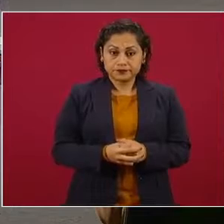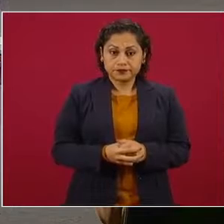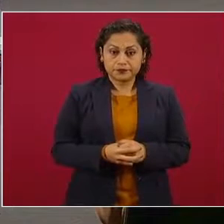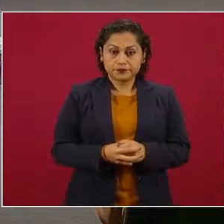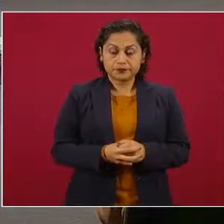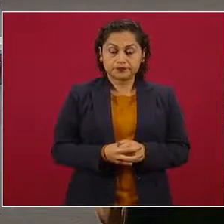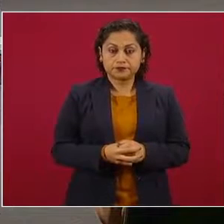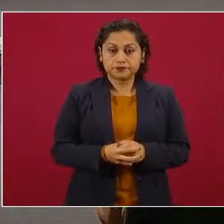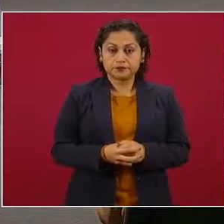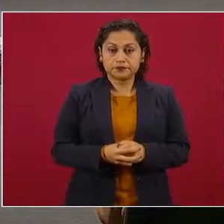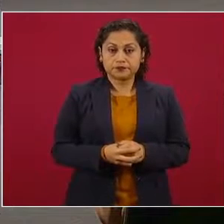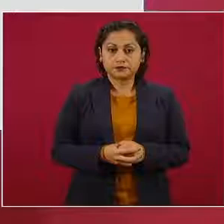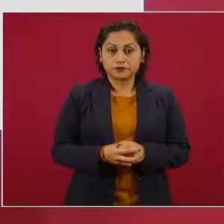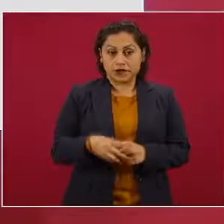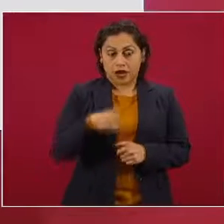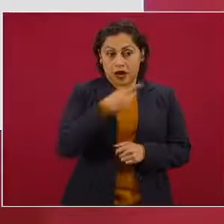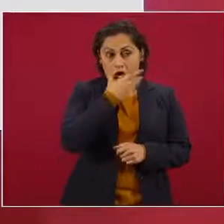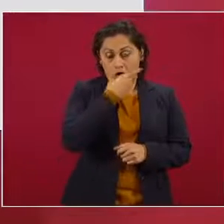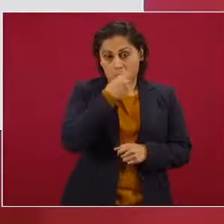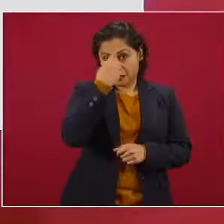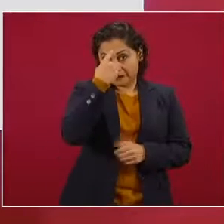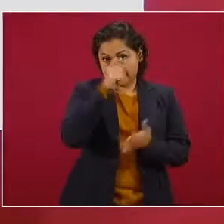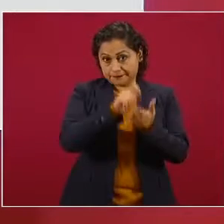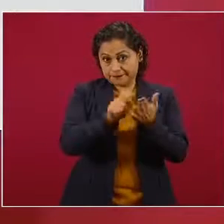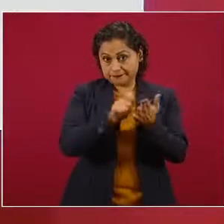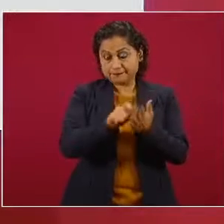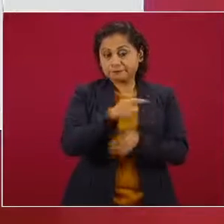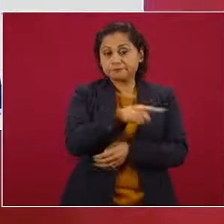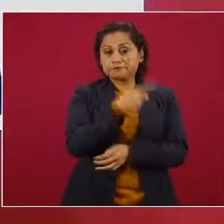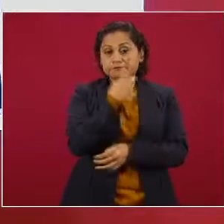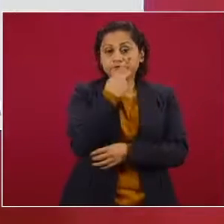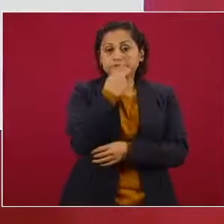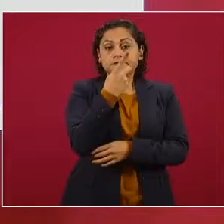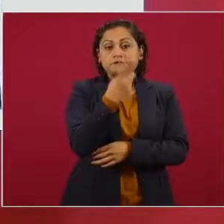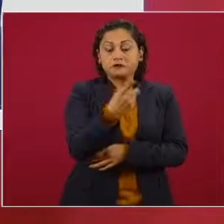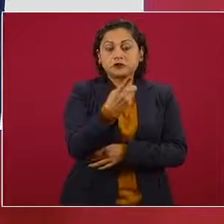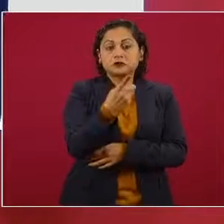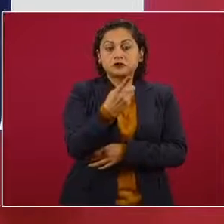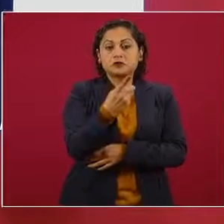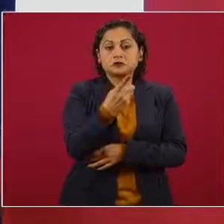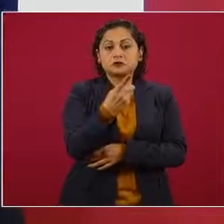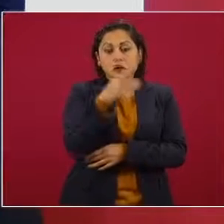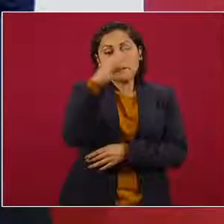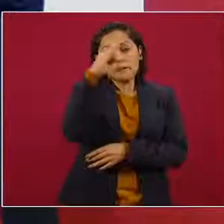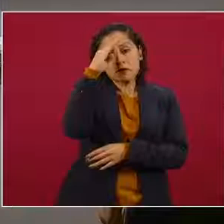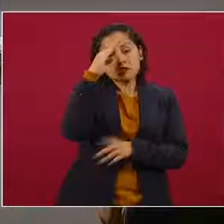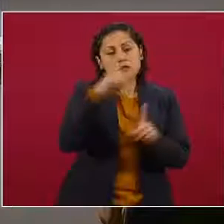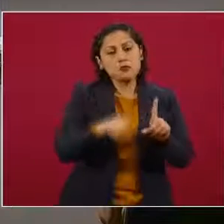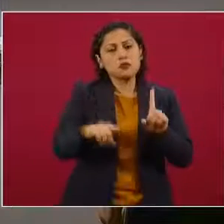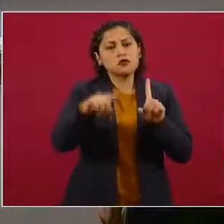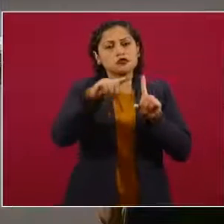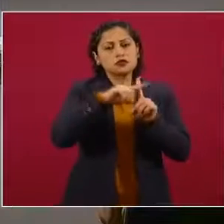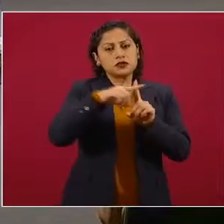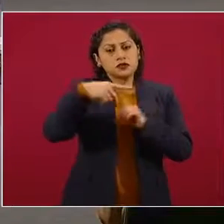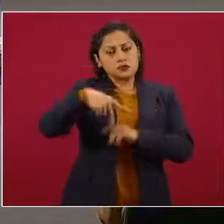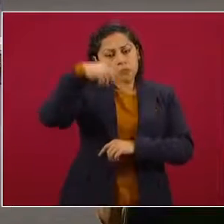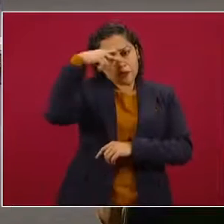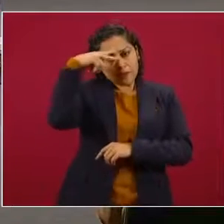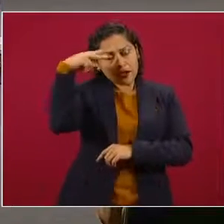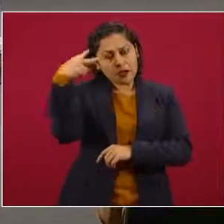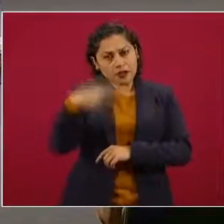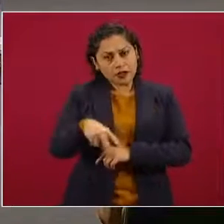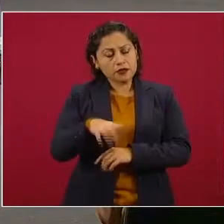Para Larry Fink, el panorama es optimista para nuestro país, ya que en el largo